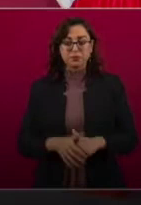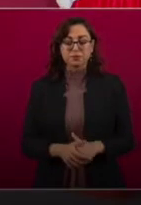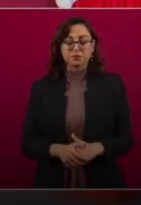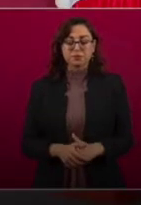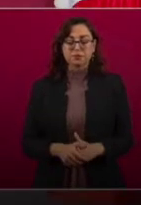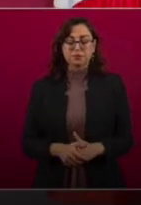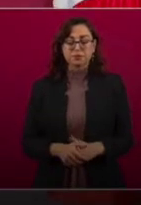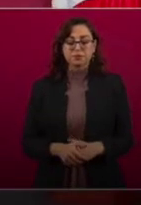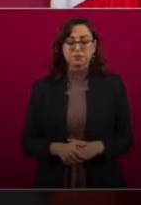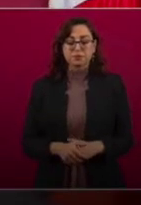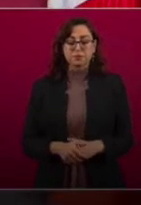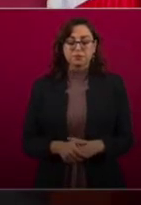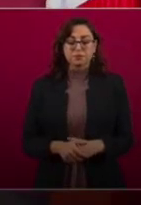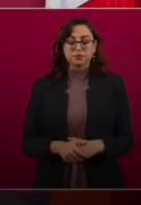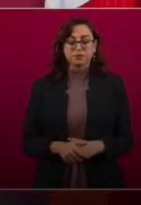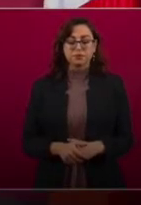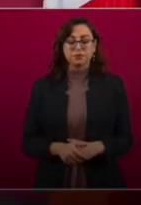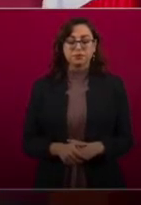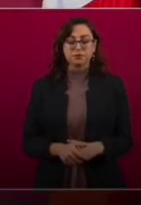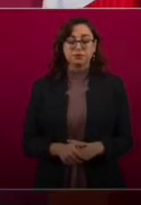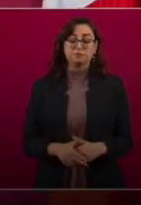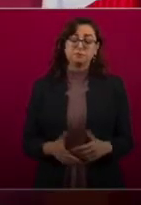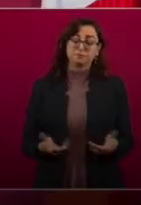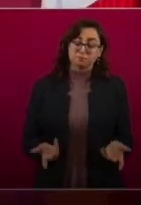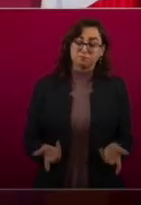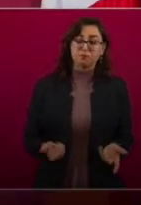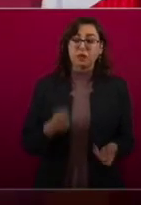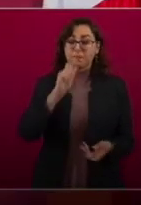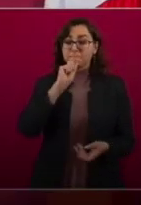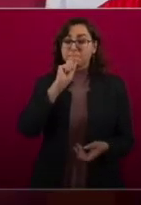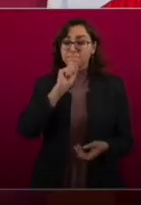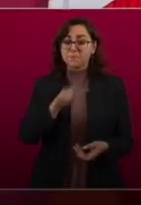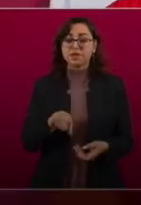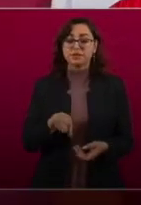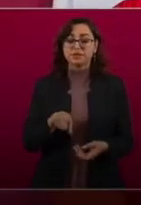país y se tenga